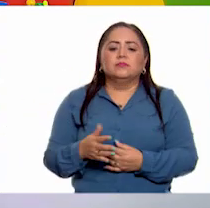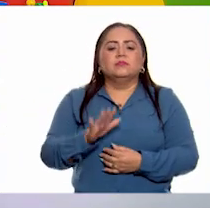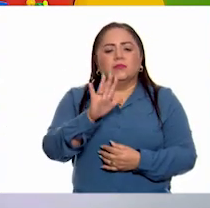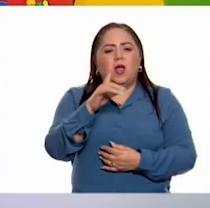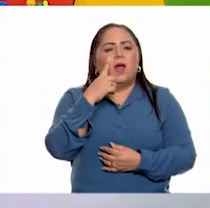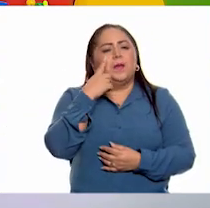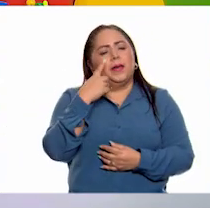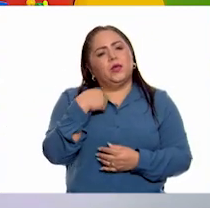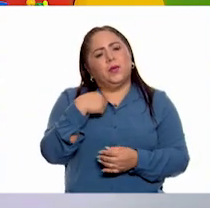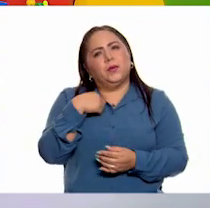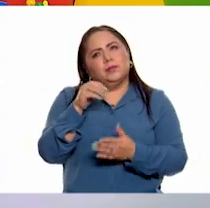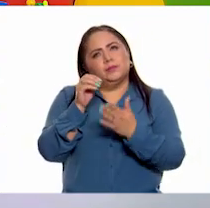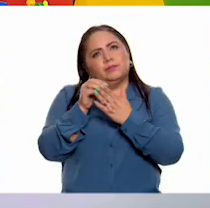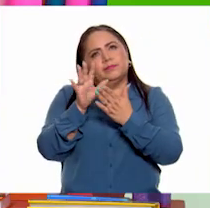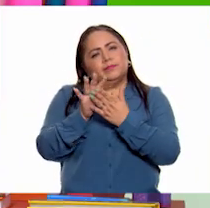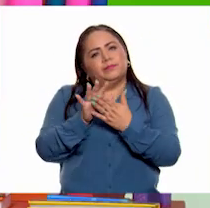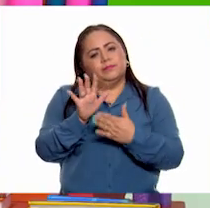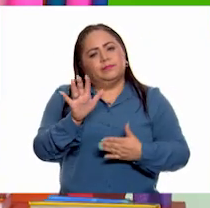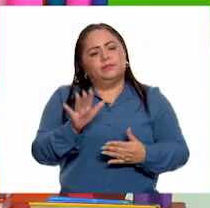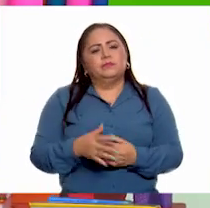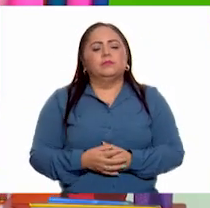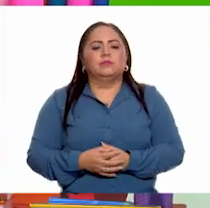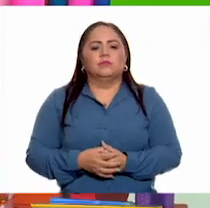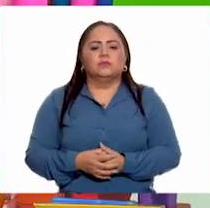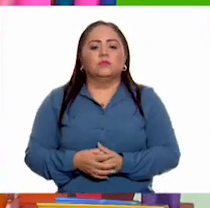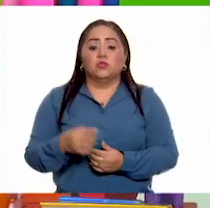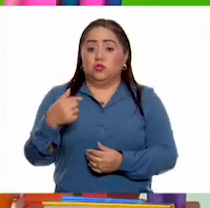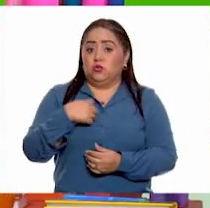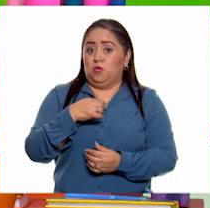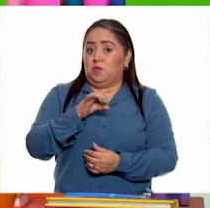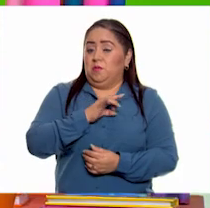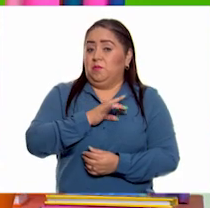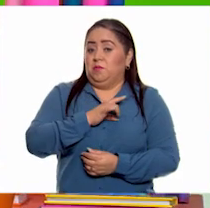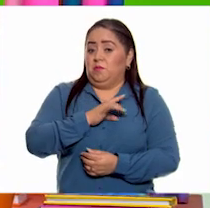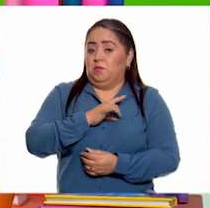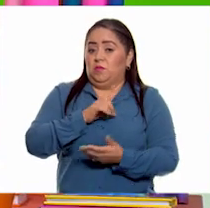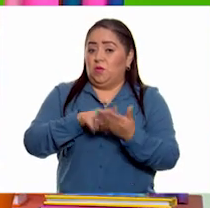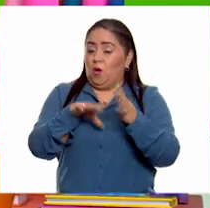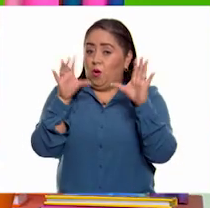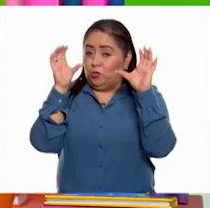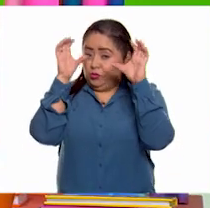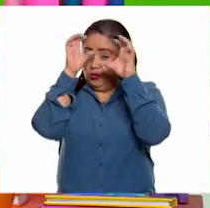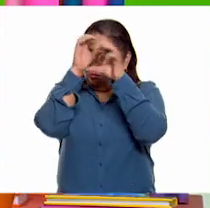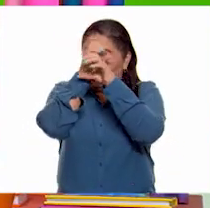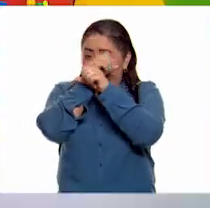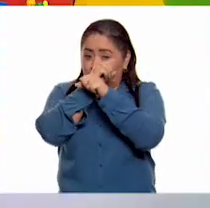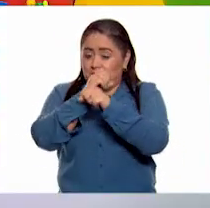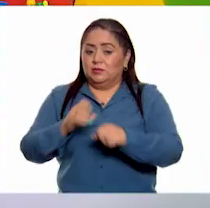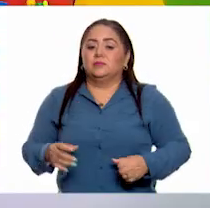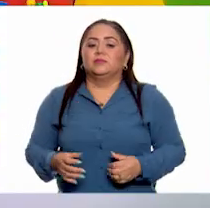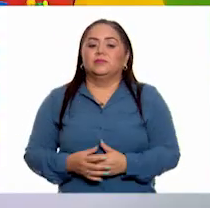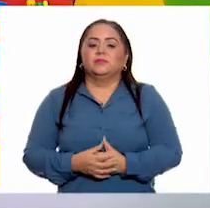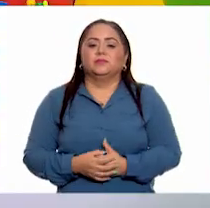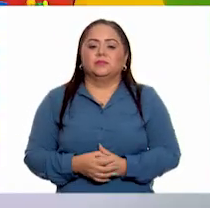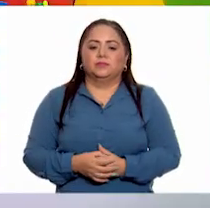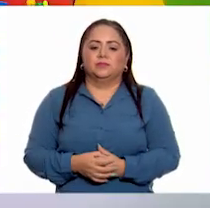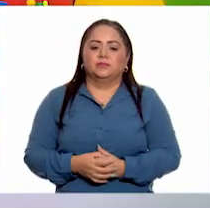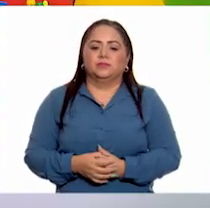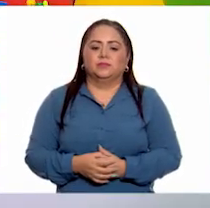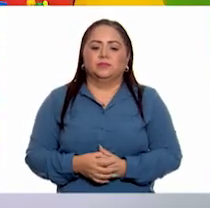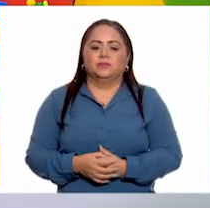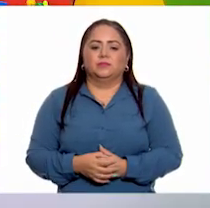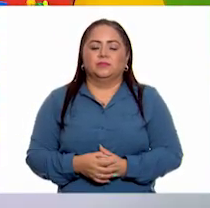ver, voy a registrar entonces. Yo le tengo miedo a la oscuridad. Muy